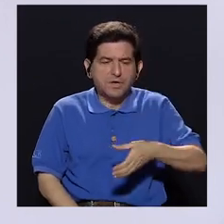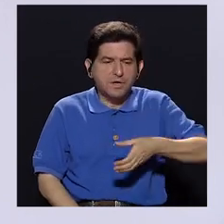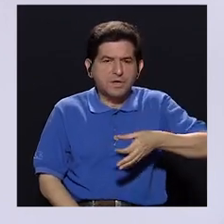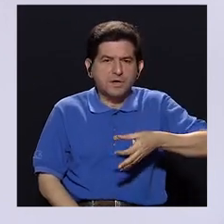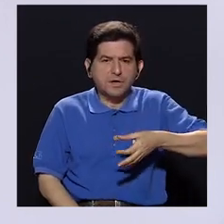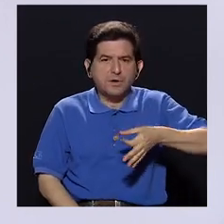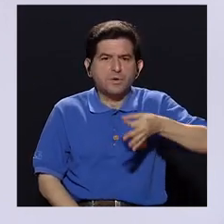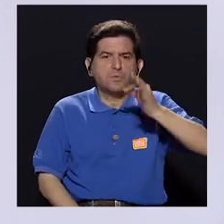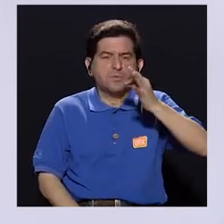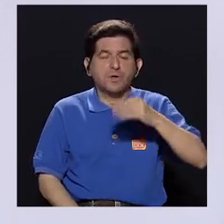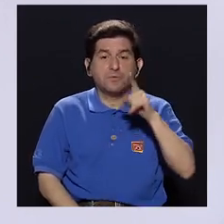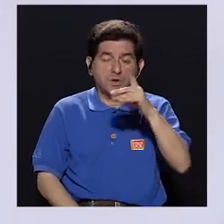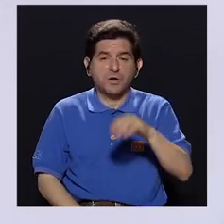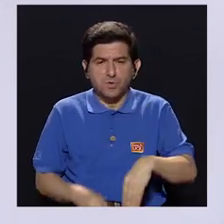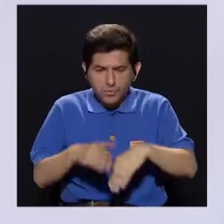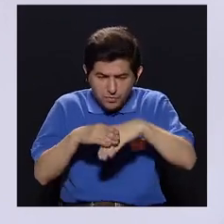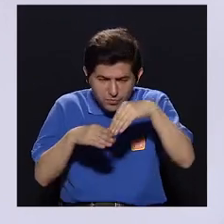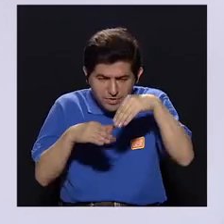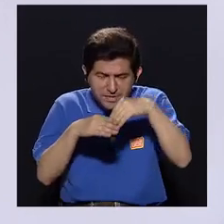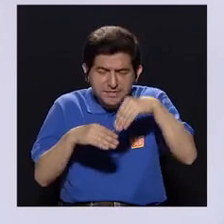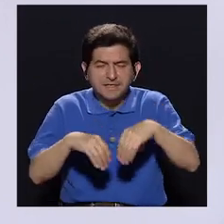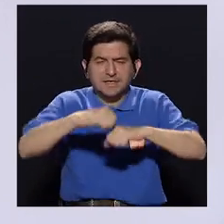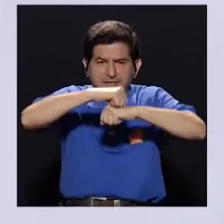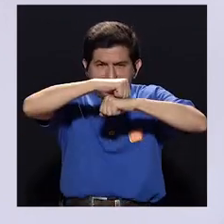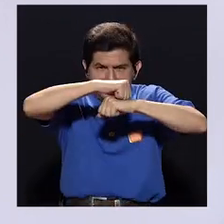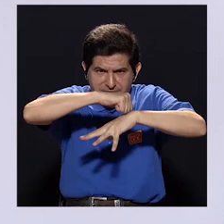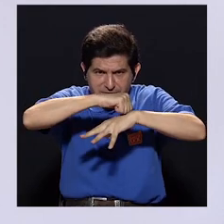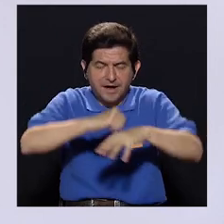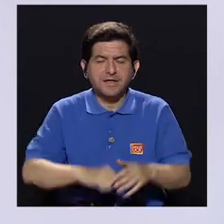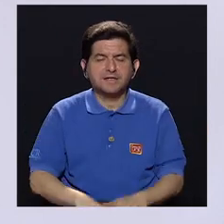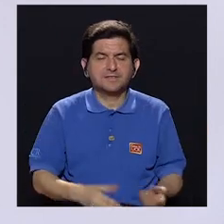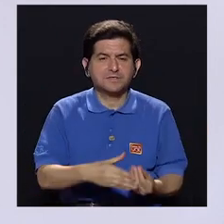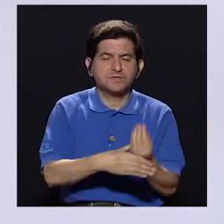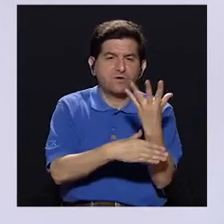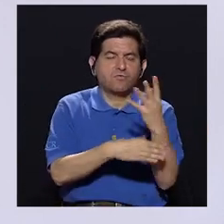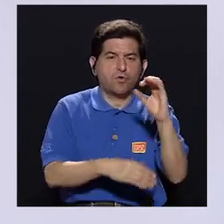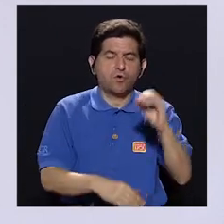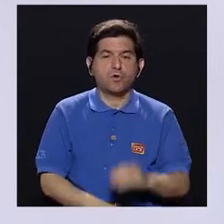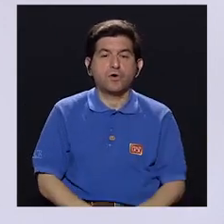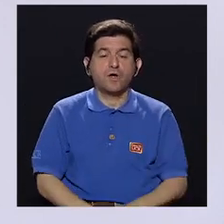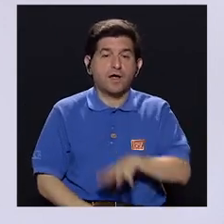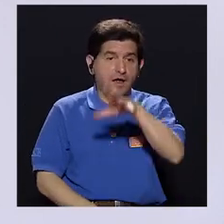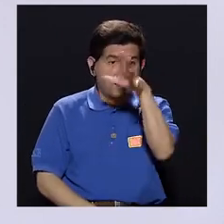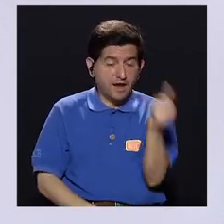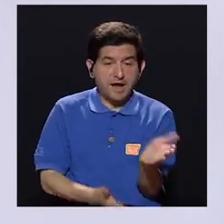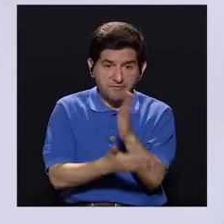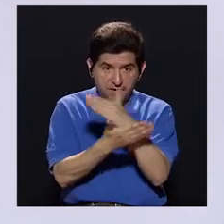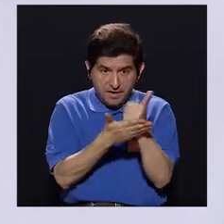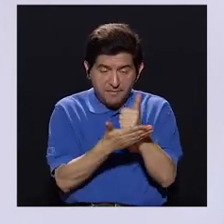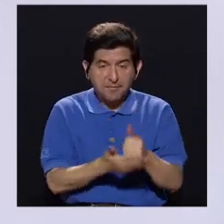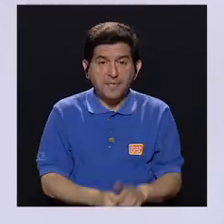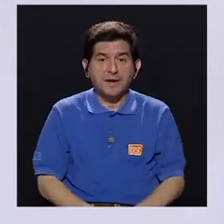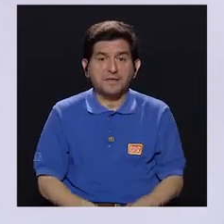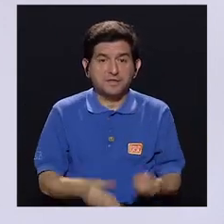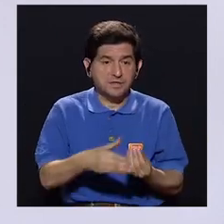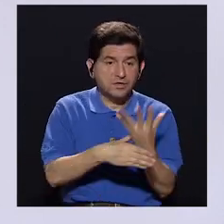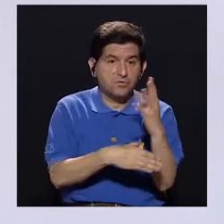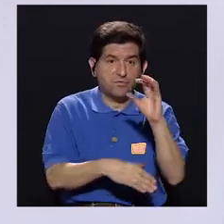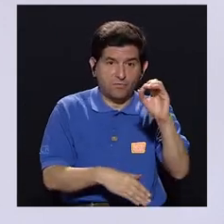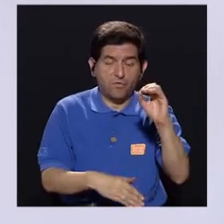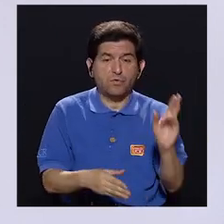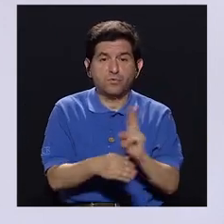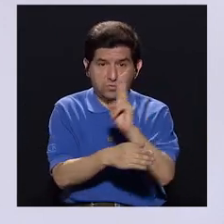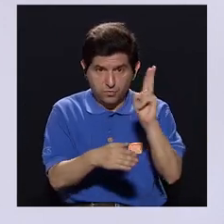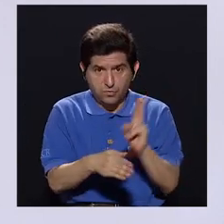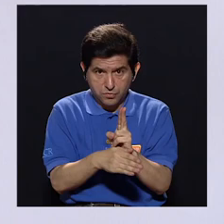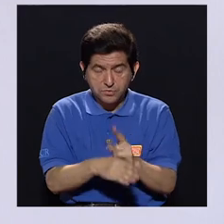un un extracto de orquídea de de la raíz de orquídea en África utilizan partes de orquídeas eh Para hacer e